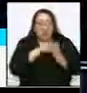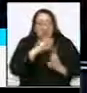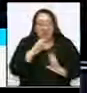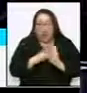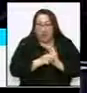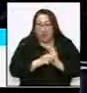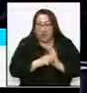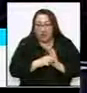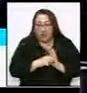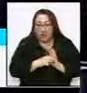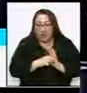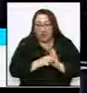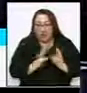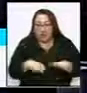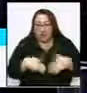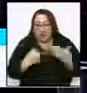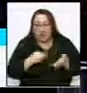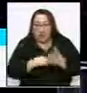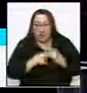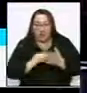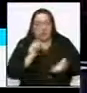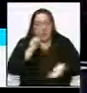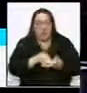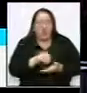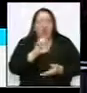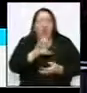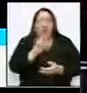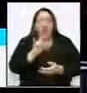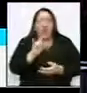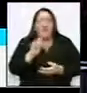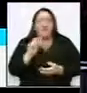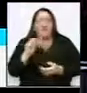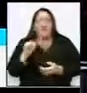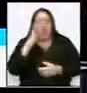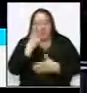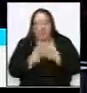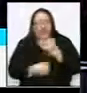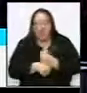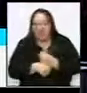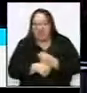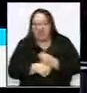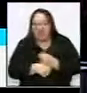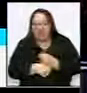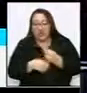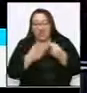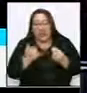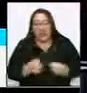tendría la posibilidad de plantear una cuestión de confianza. Y ahora bien,